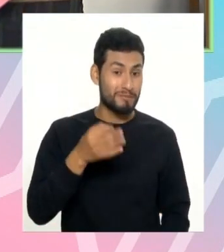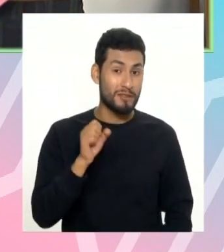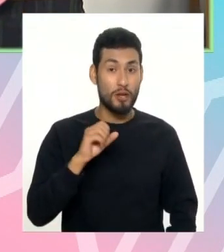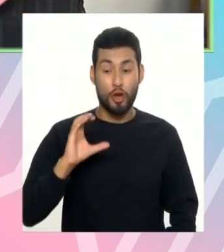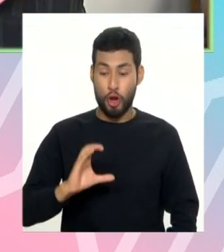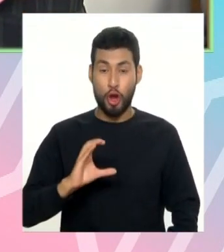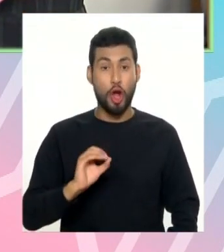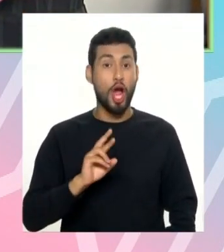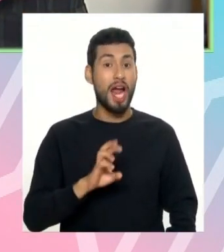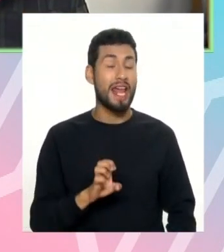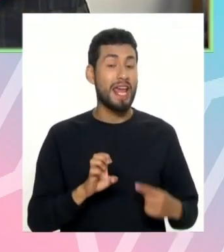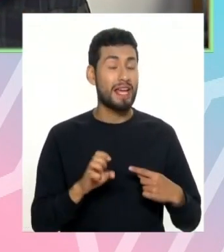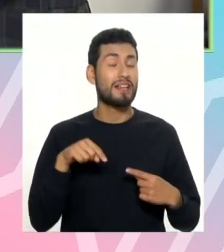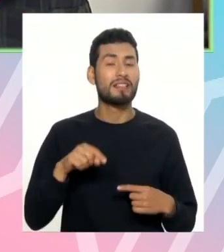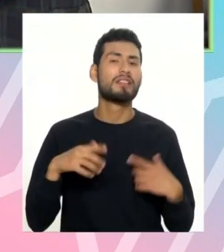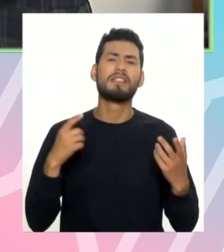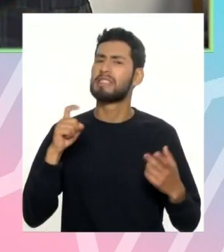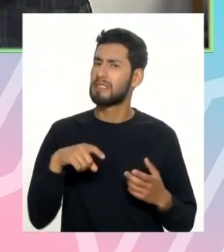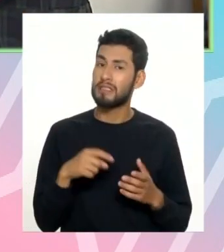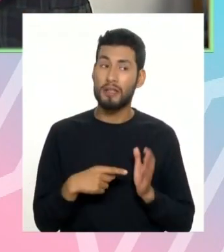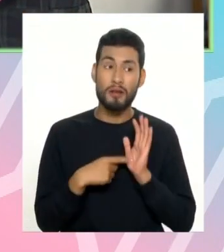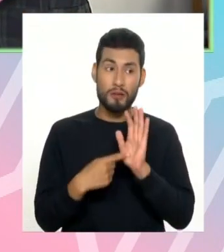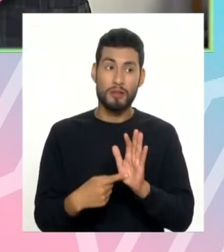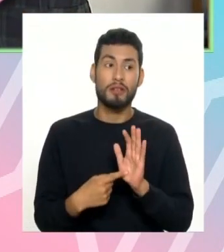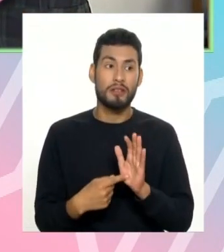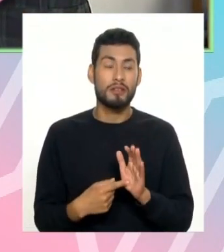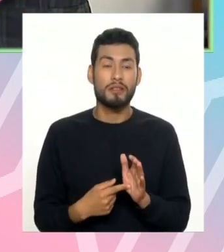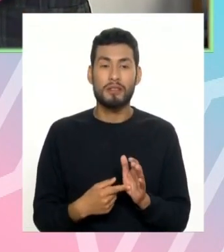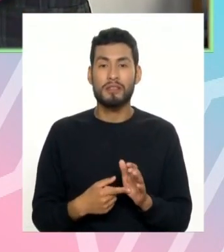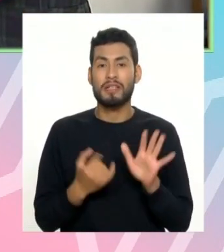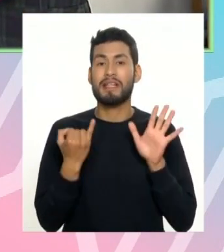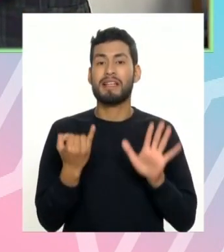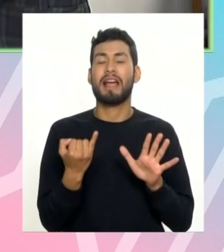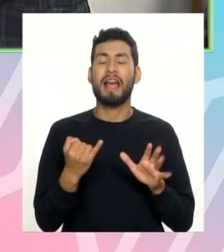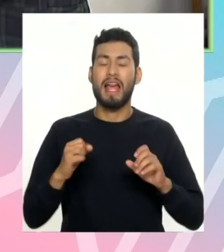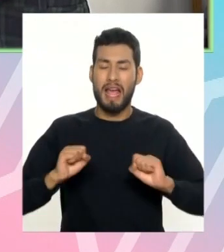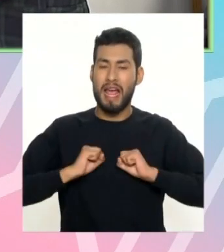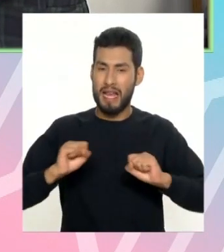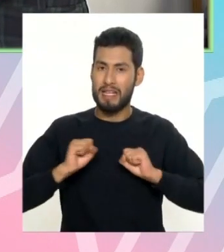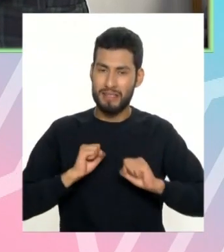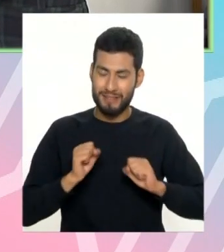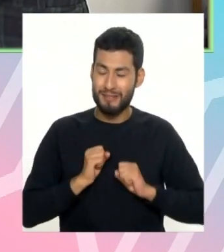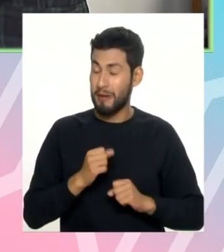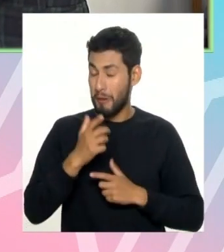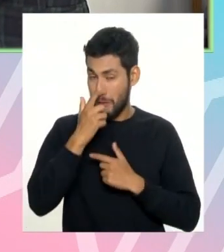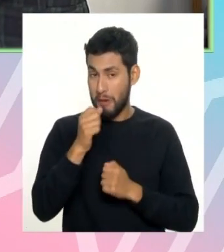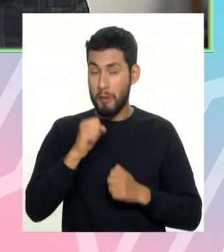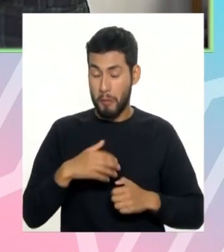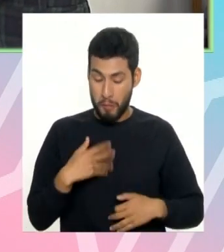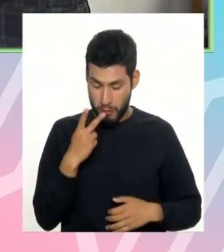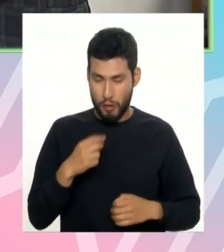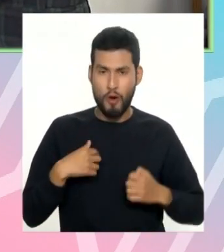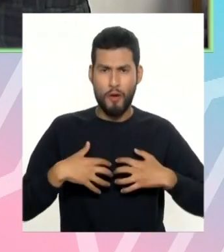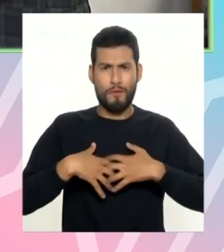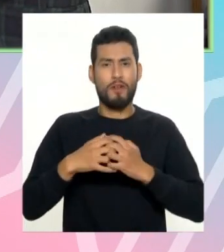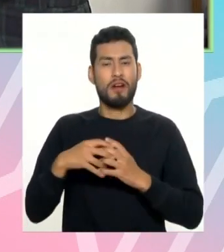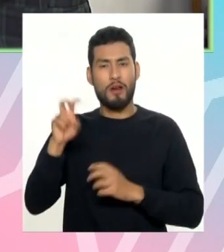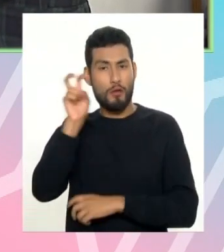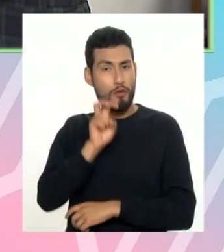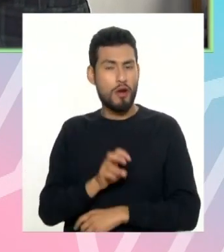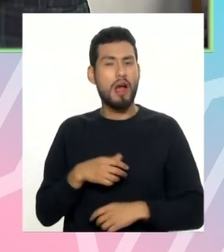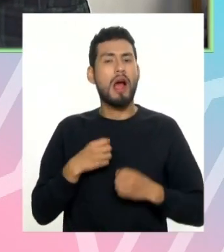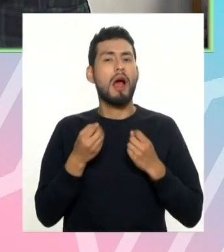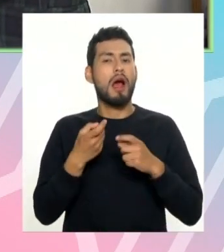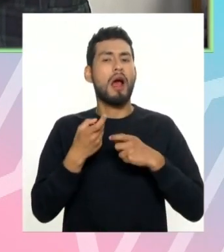core requiere una demostración de 6 ejercicios que son muy interesantes para fortalecer la columna y evitar